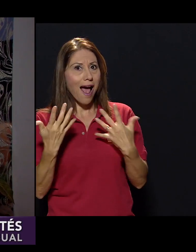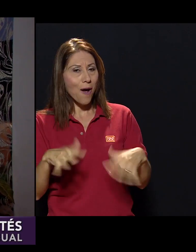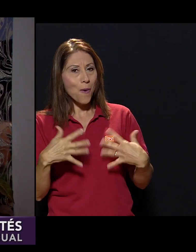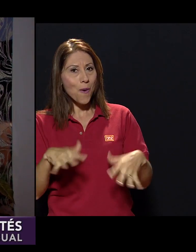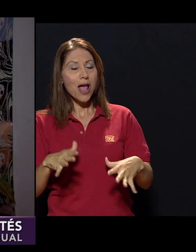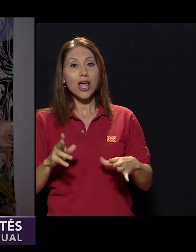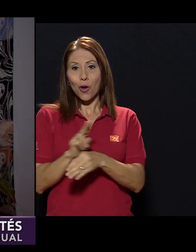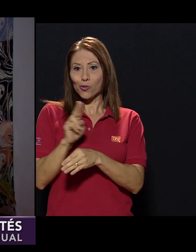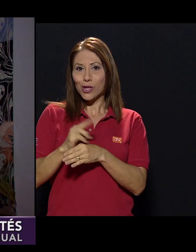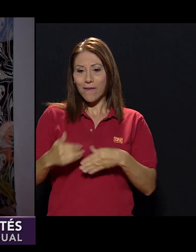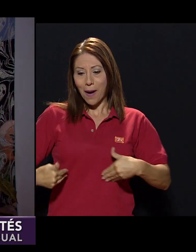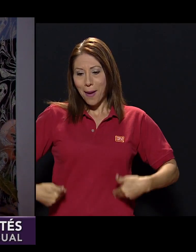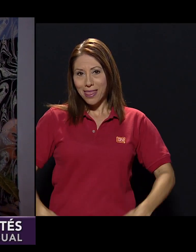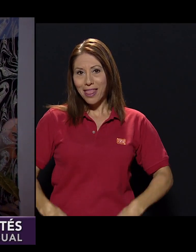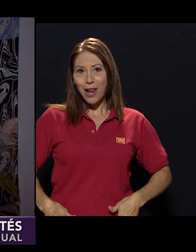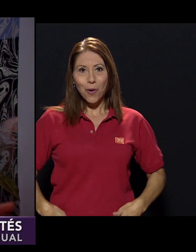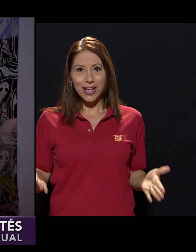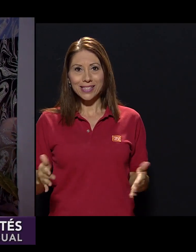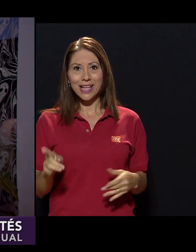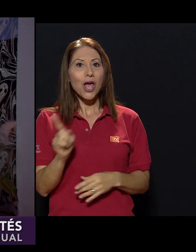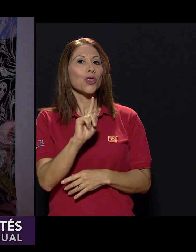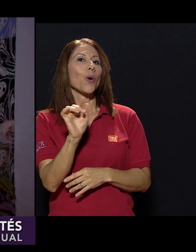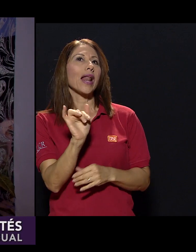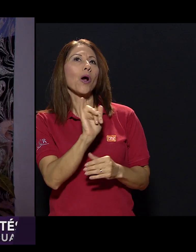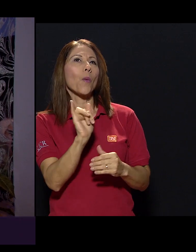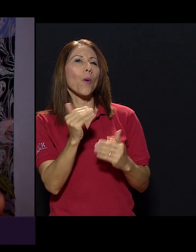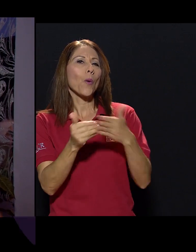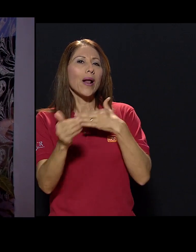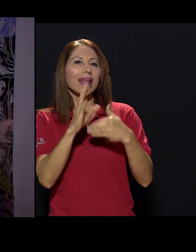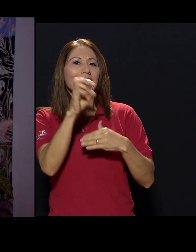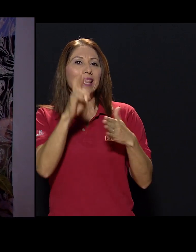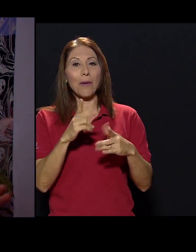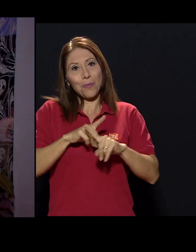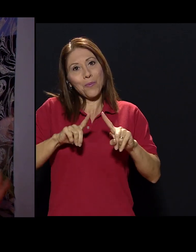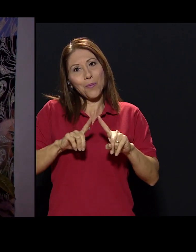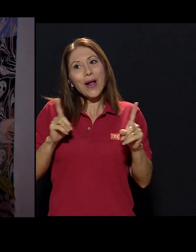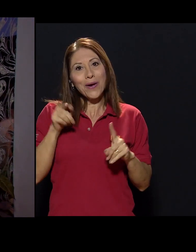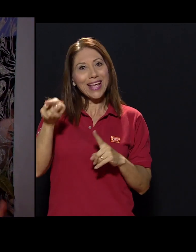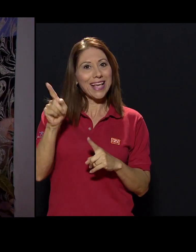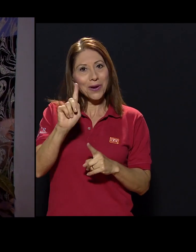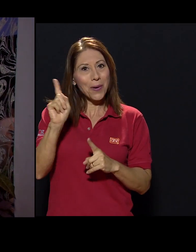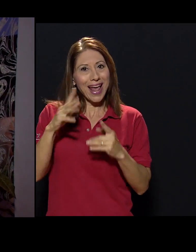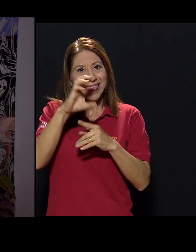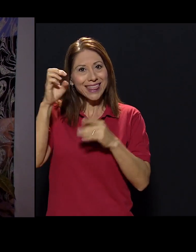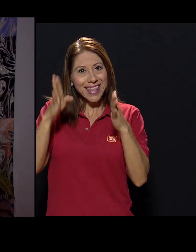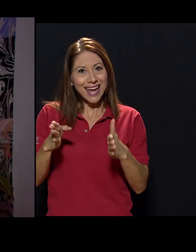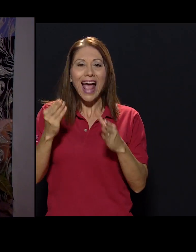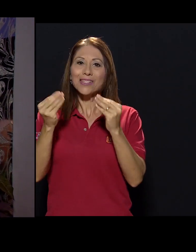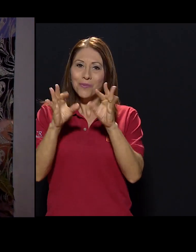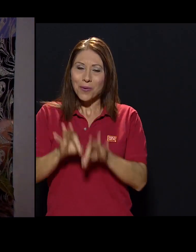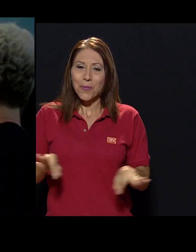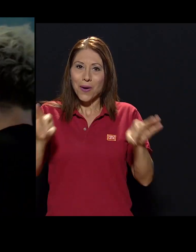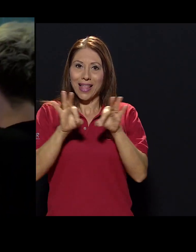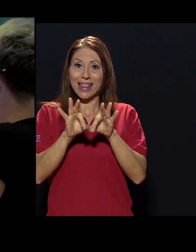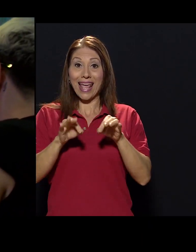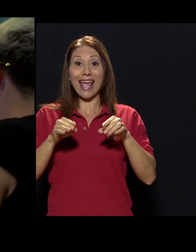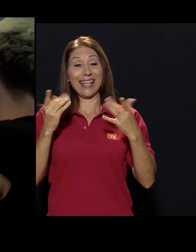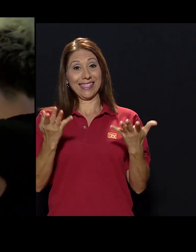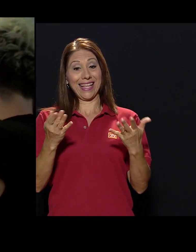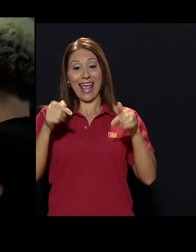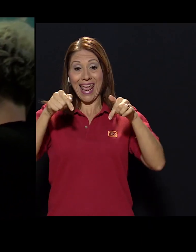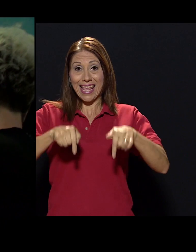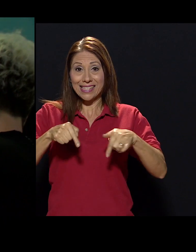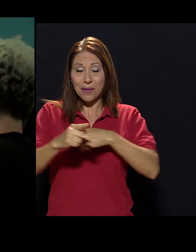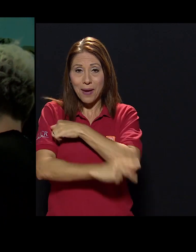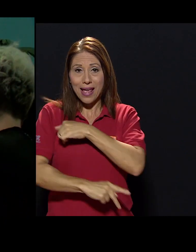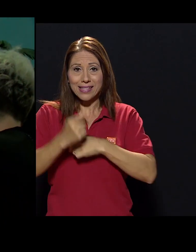mujer Muy especial Una mujer que usaba Pantalones O sea no era como La tica Bueno no era tica A mi